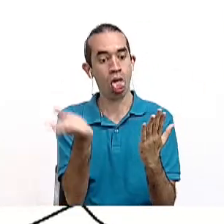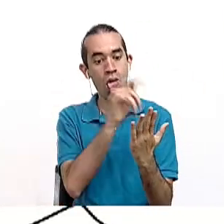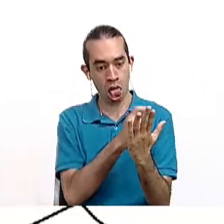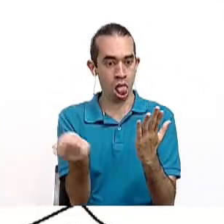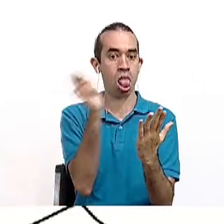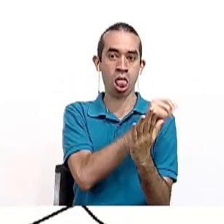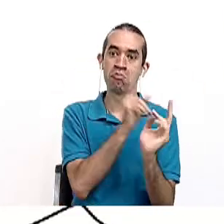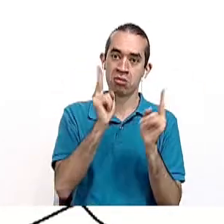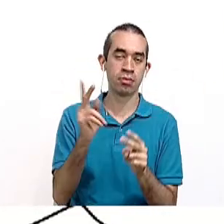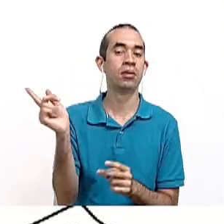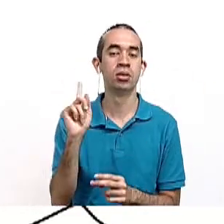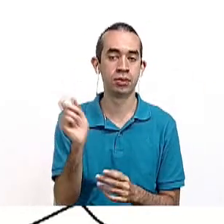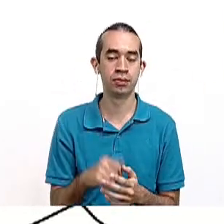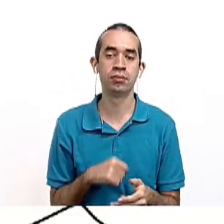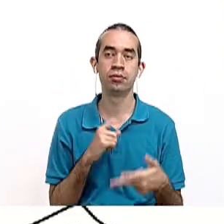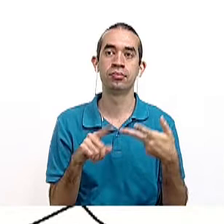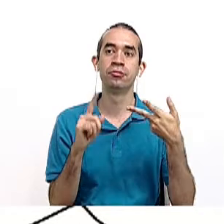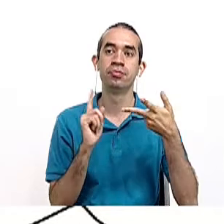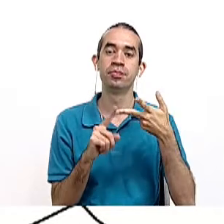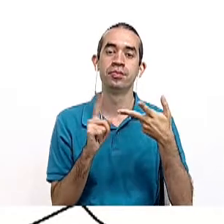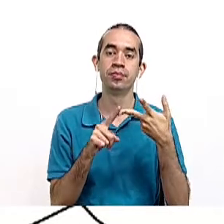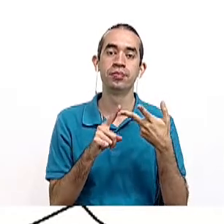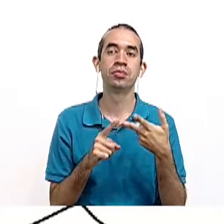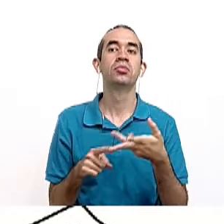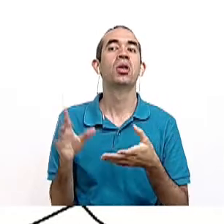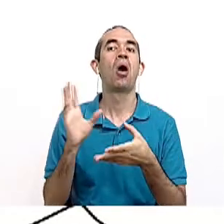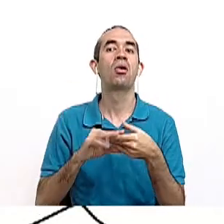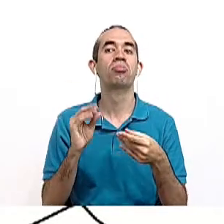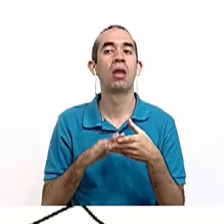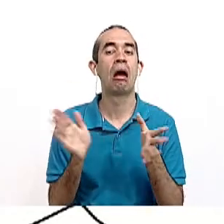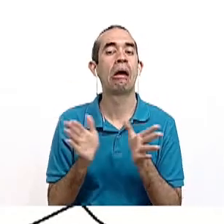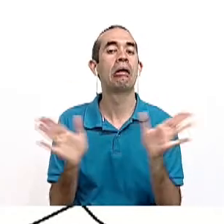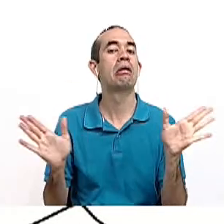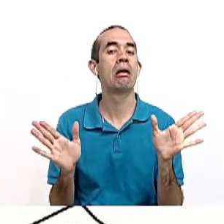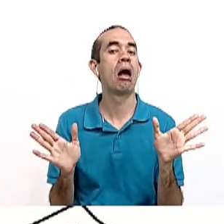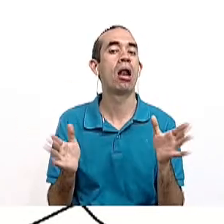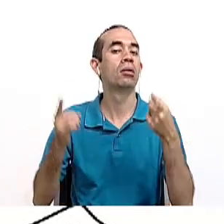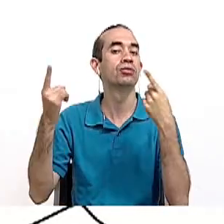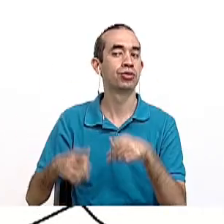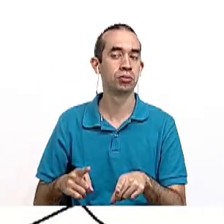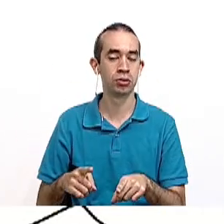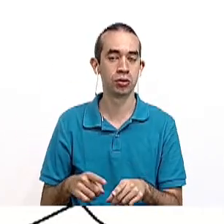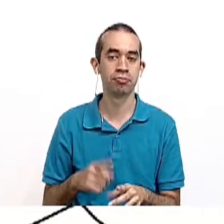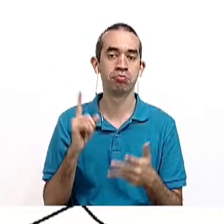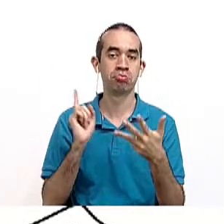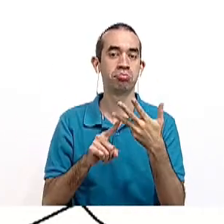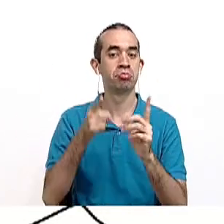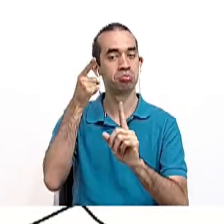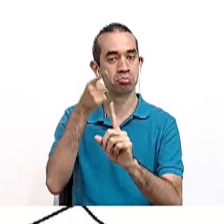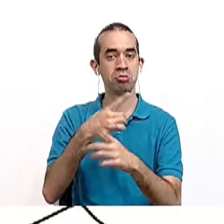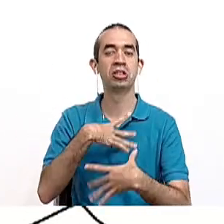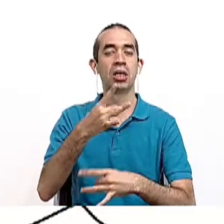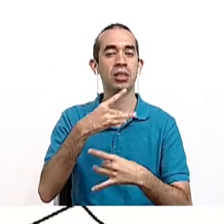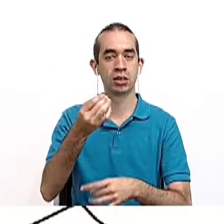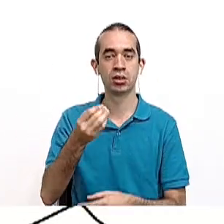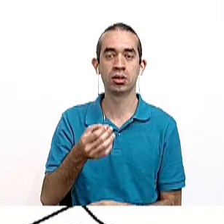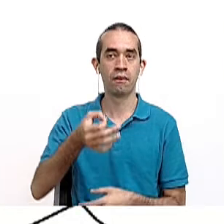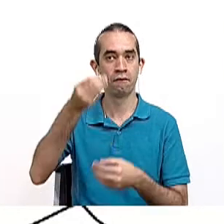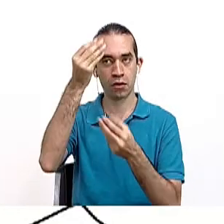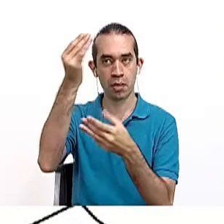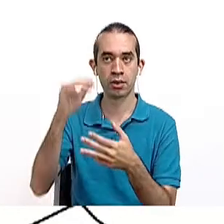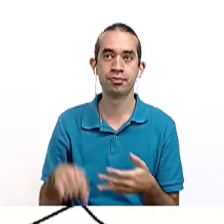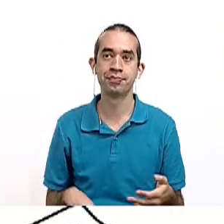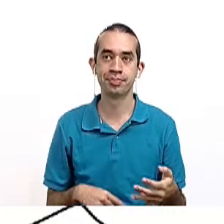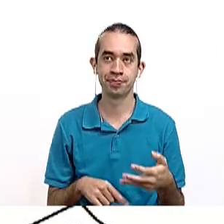Mencionan acontecimiento de forma general, lo que le interesa es informar. Va a ser objetiva, no va a